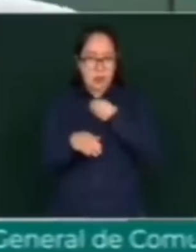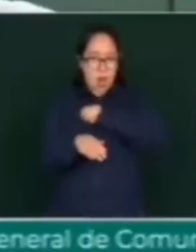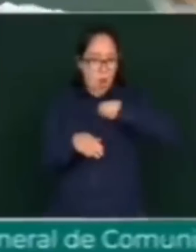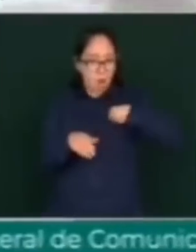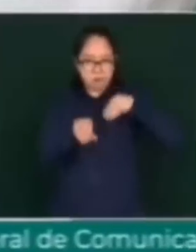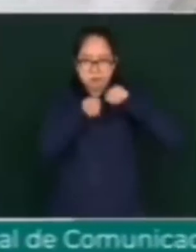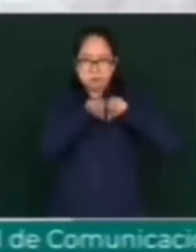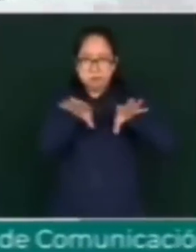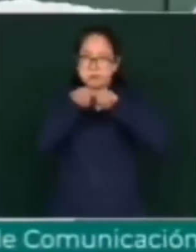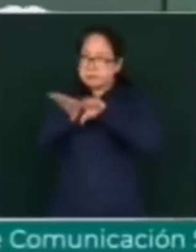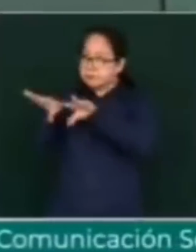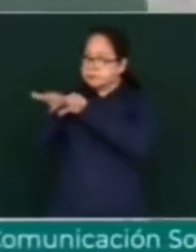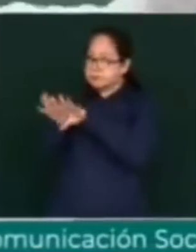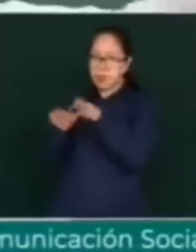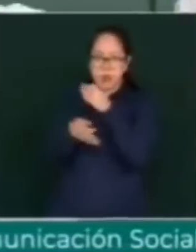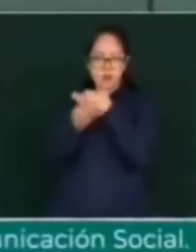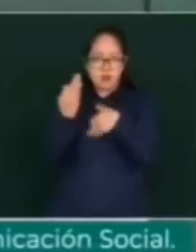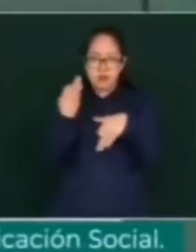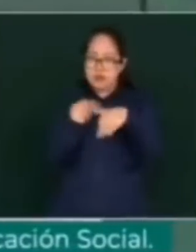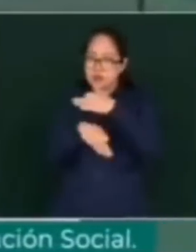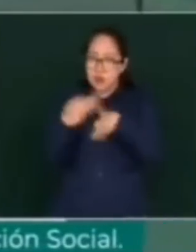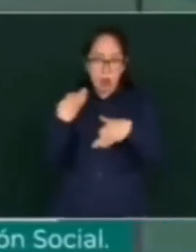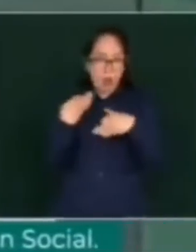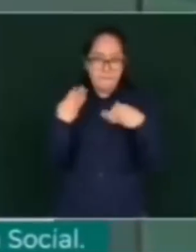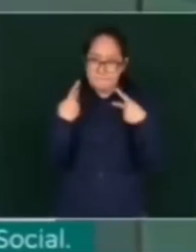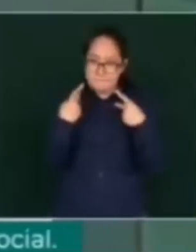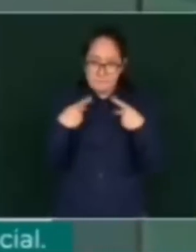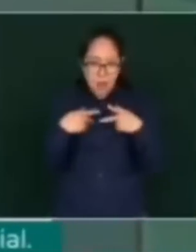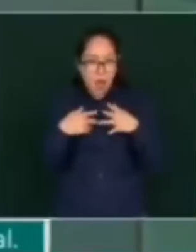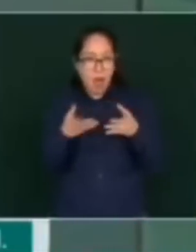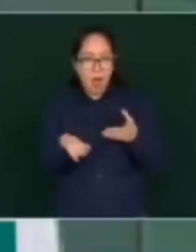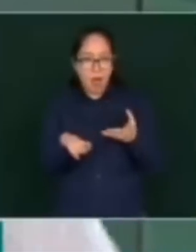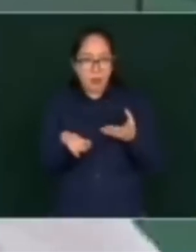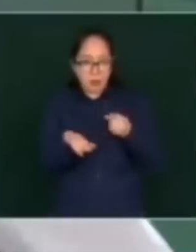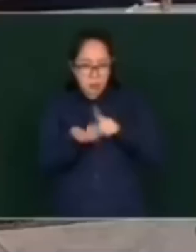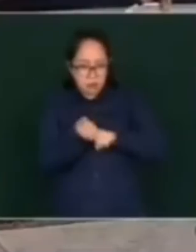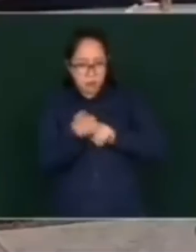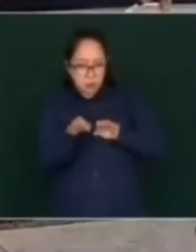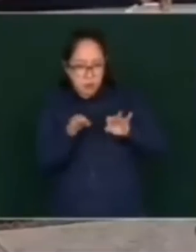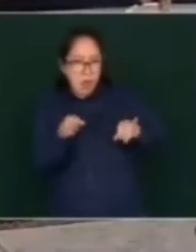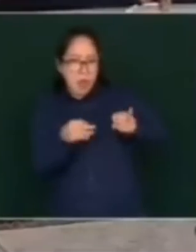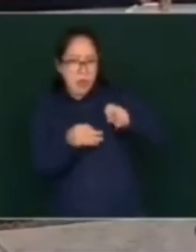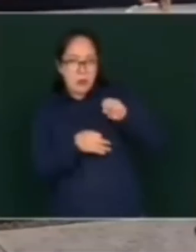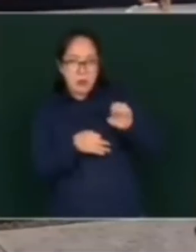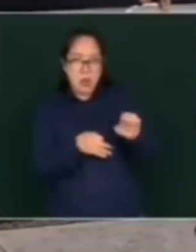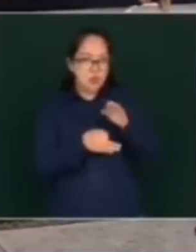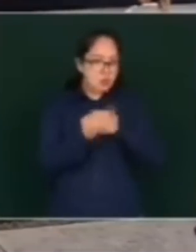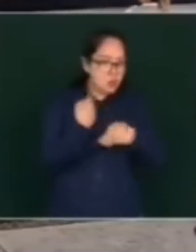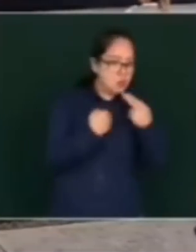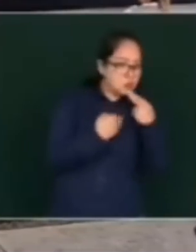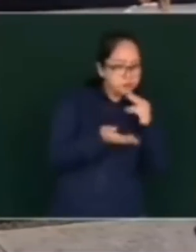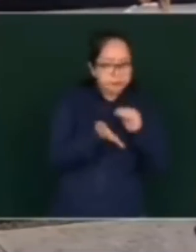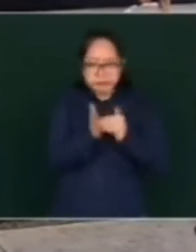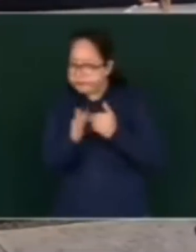recordar que una sesión tiene validez solamente que se junten 50 más 1, o sea, la mitad de los